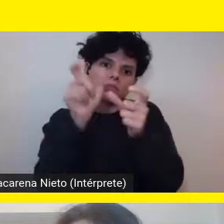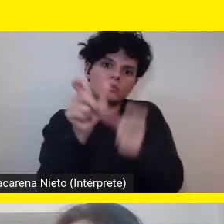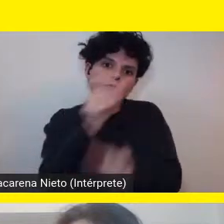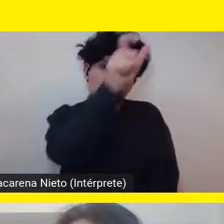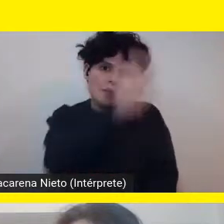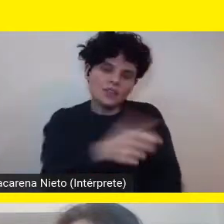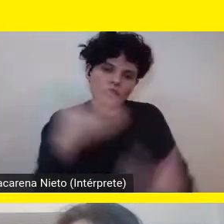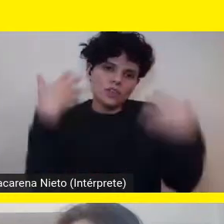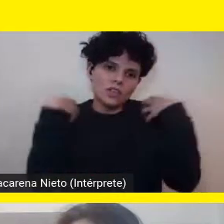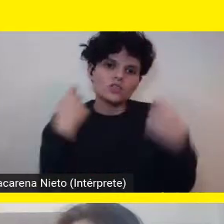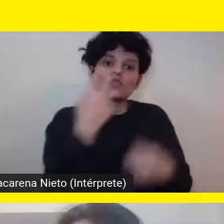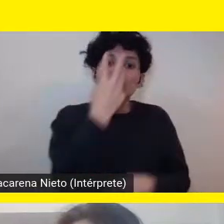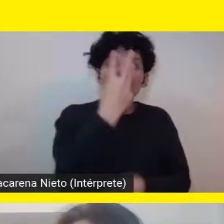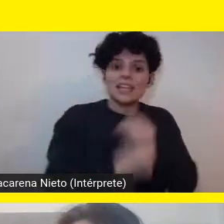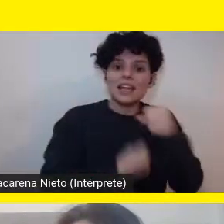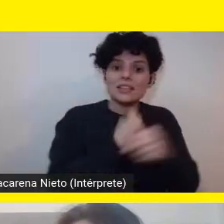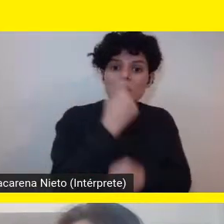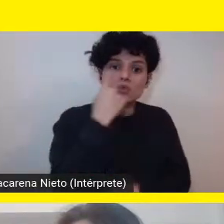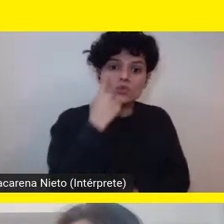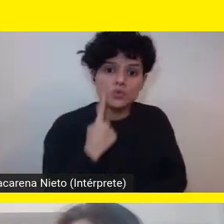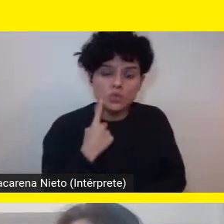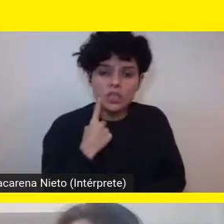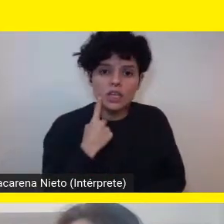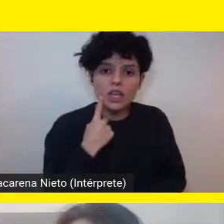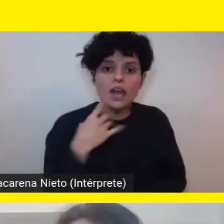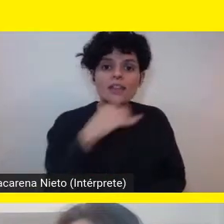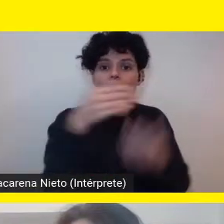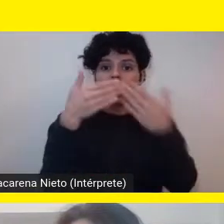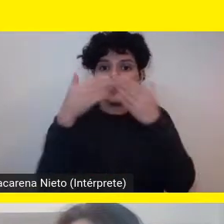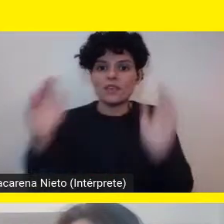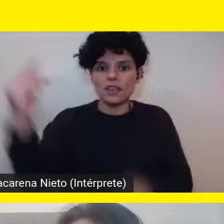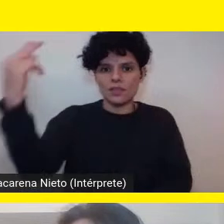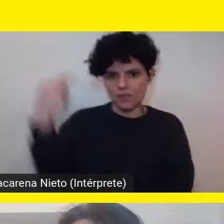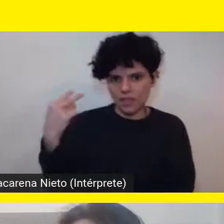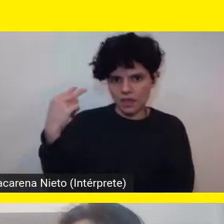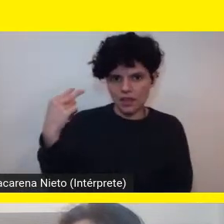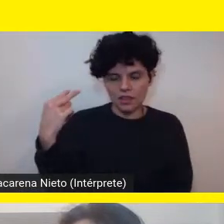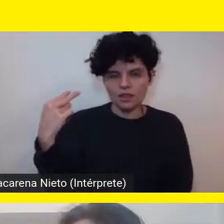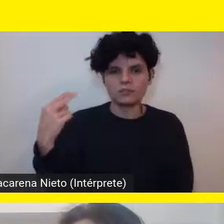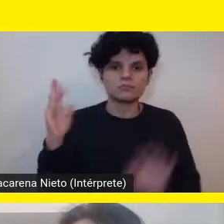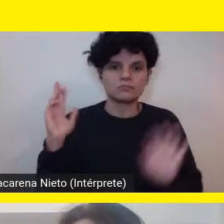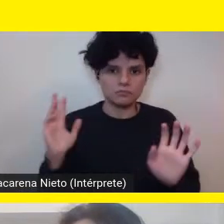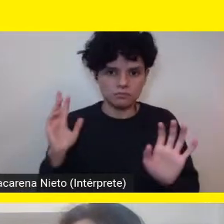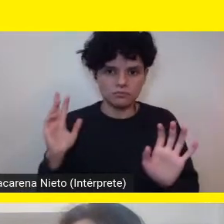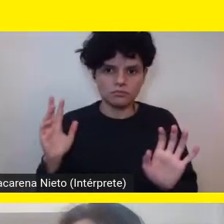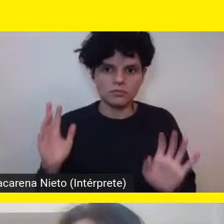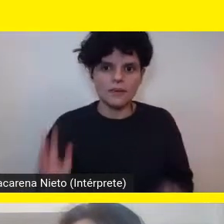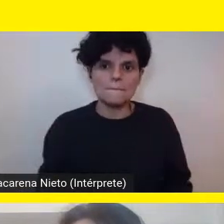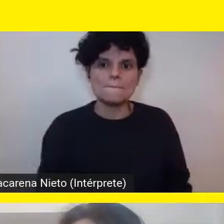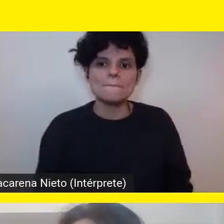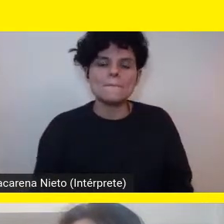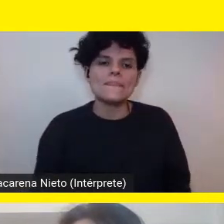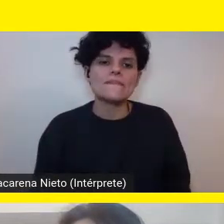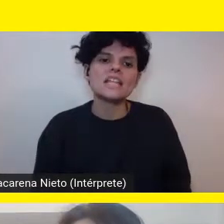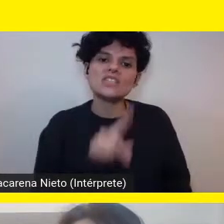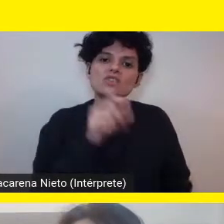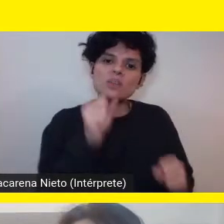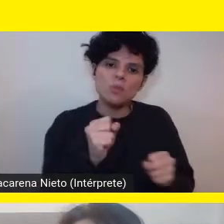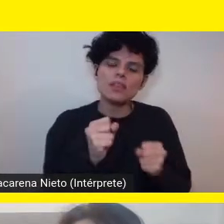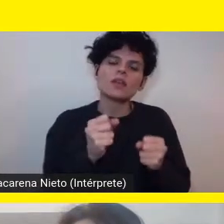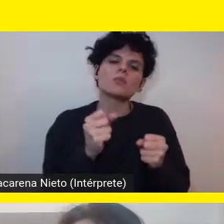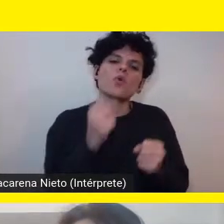condenados a la pena de 3 años y 1 día con la libertad vigilada. ¿Ya? ¿Cómo conjugamos eso con las